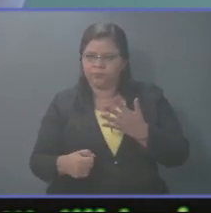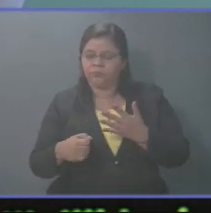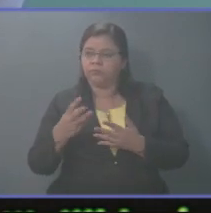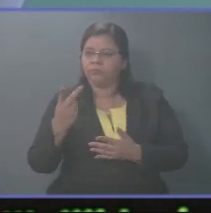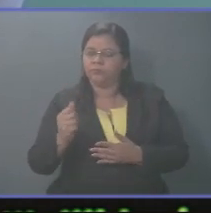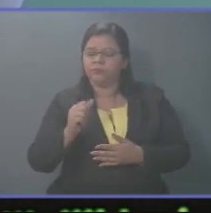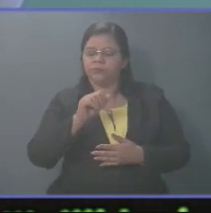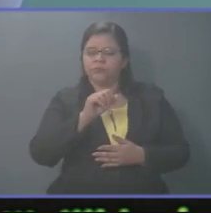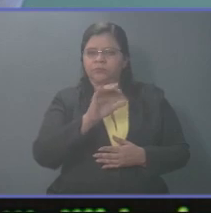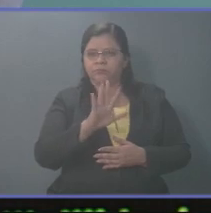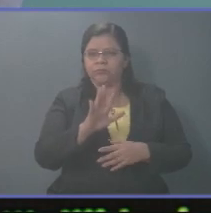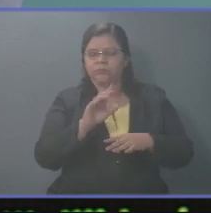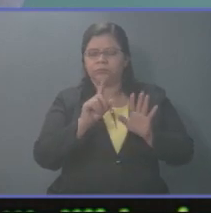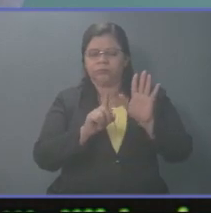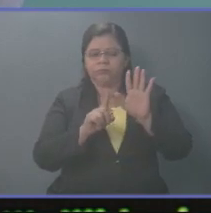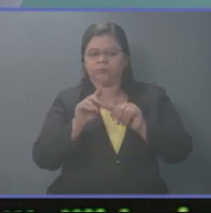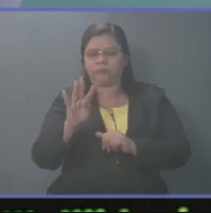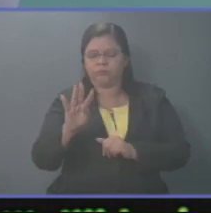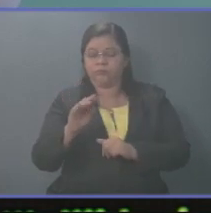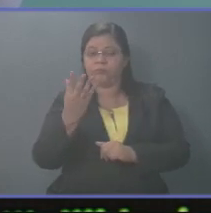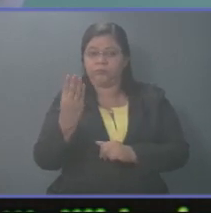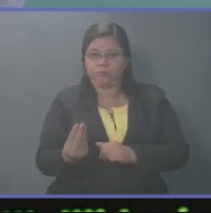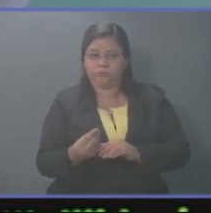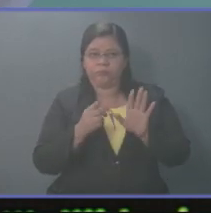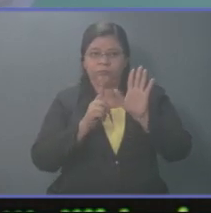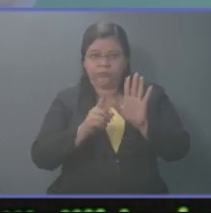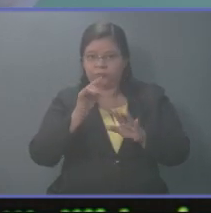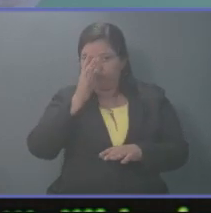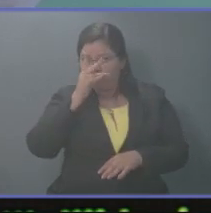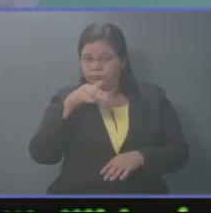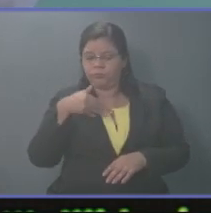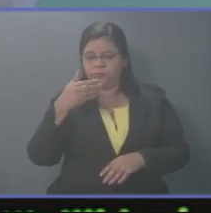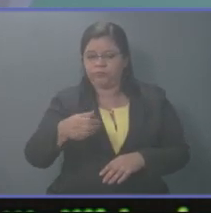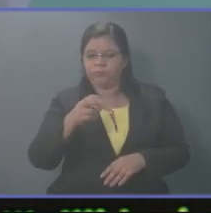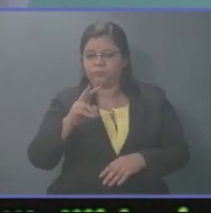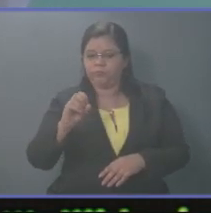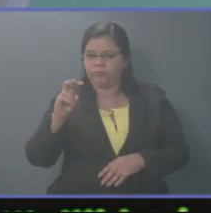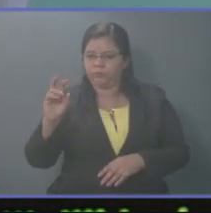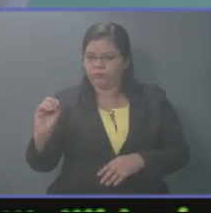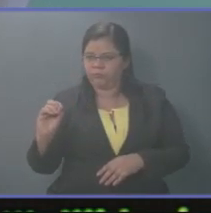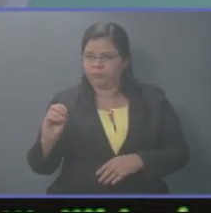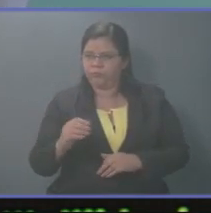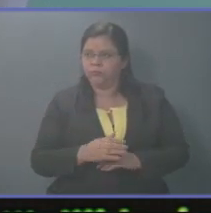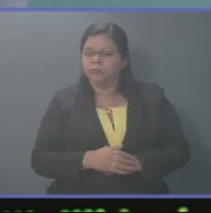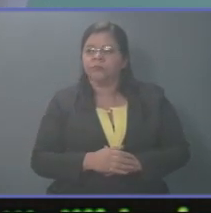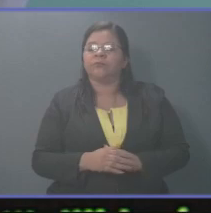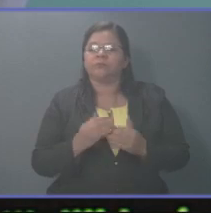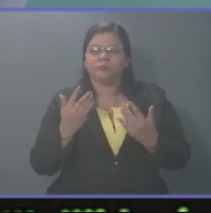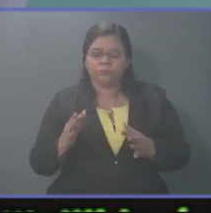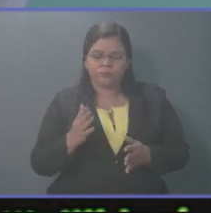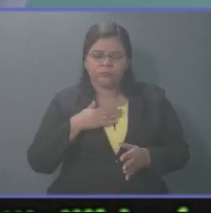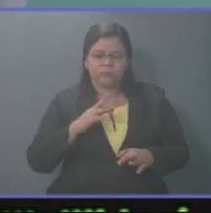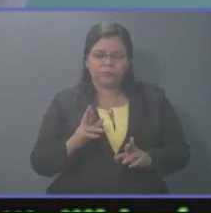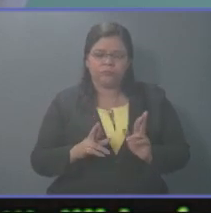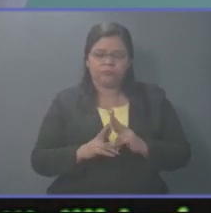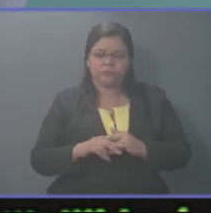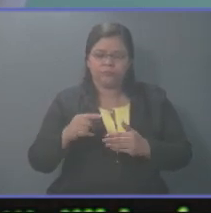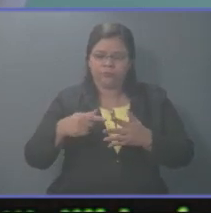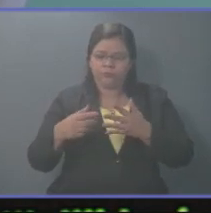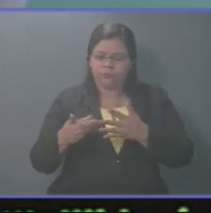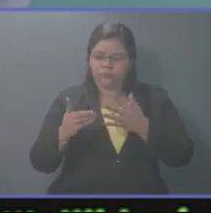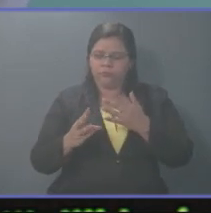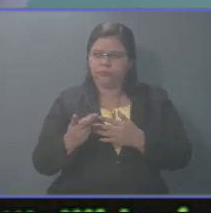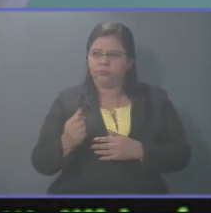número 564. De fecha 6 de febrero de 2020, el cual contiene reformas al decreto legislativo